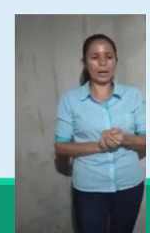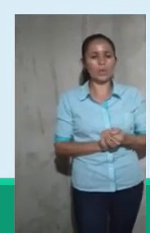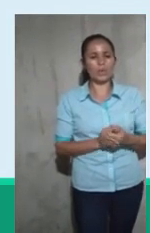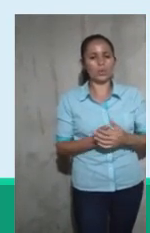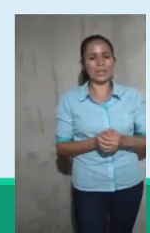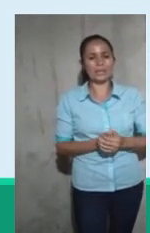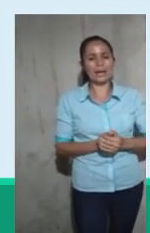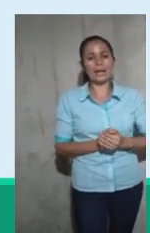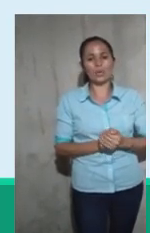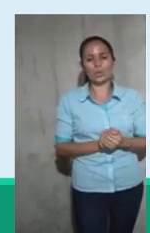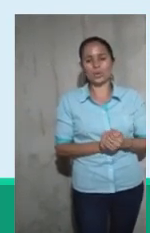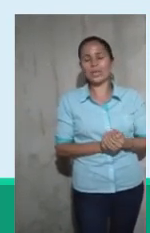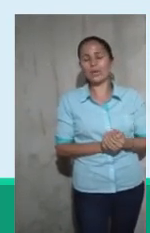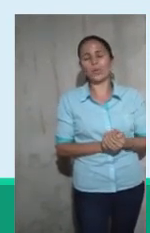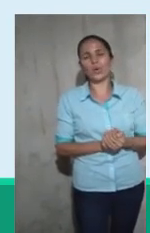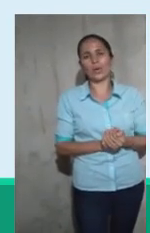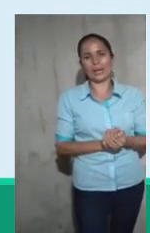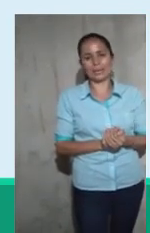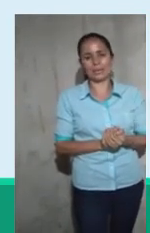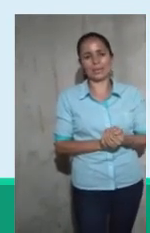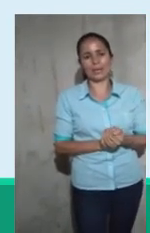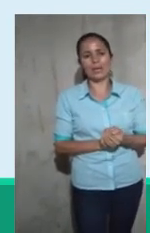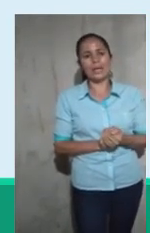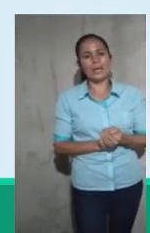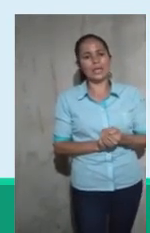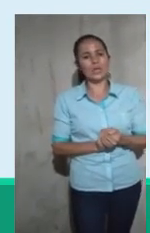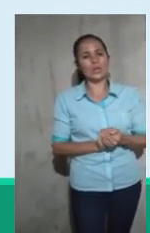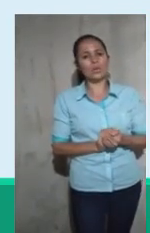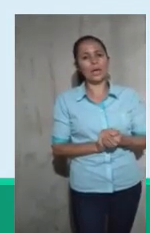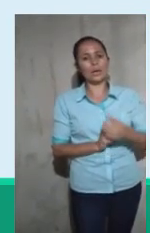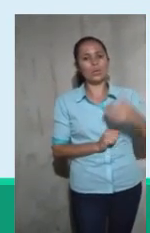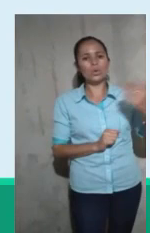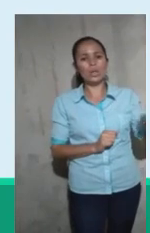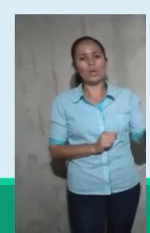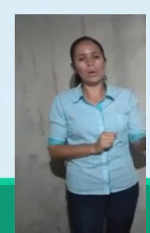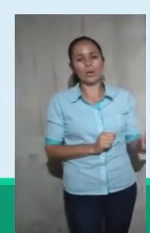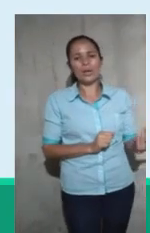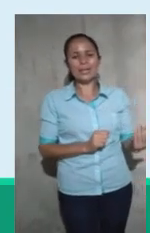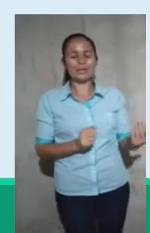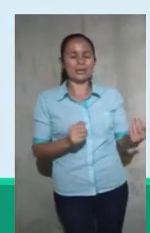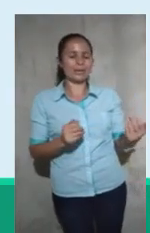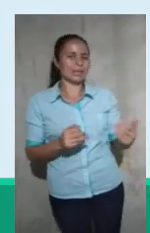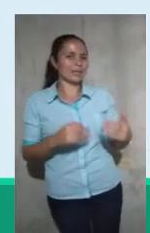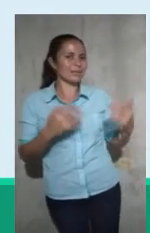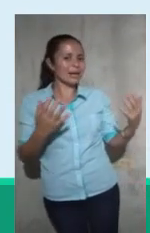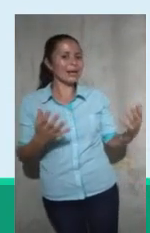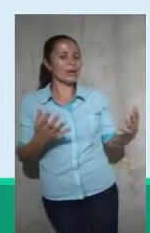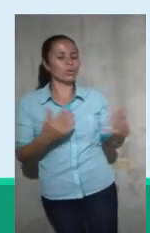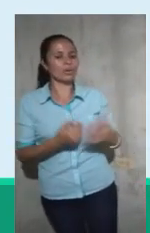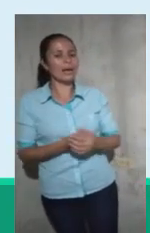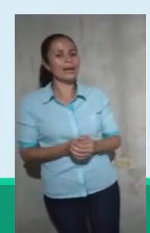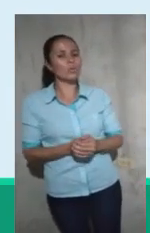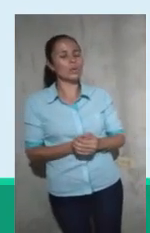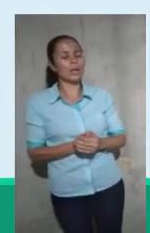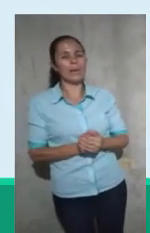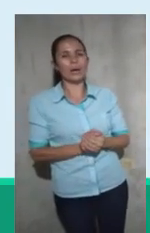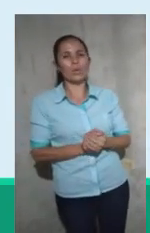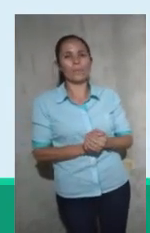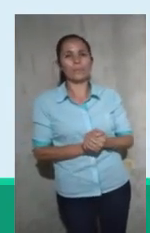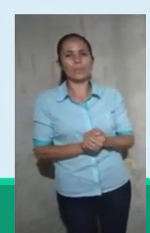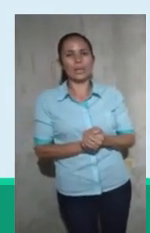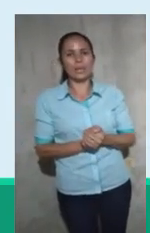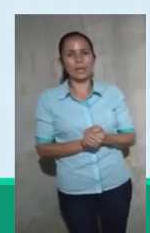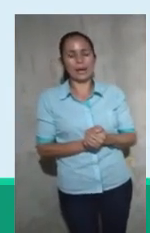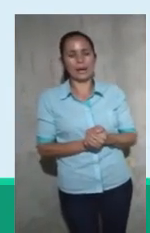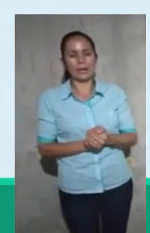un trabajo en donde sea reconocido por lo que haces. Esos son algunos de los valores que se quisieran encontrar en un